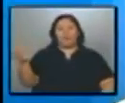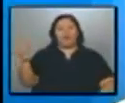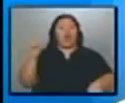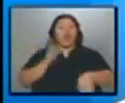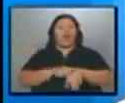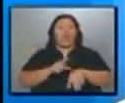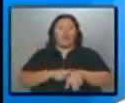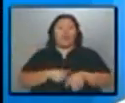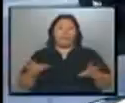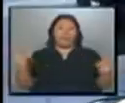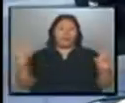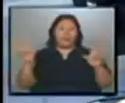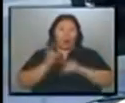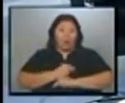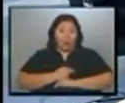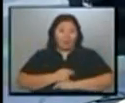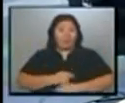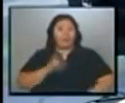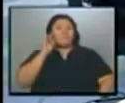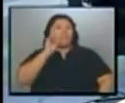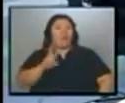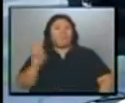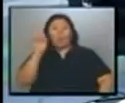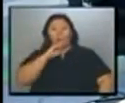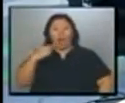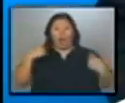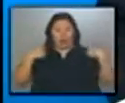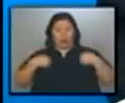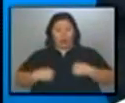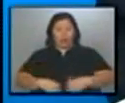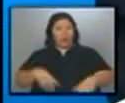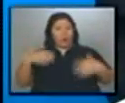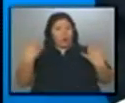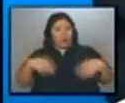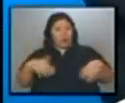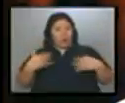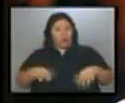¿Vieron el escote que tenía? ¿Eh? Impresionante el escote. Impresionante. Mira qué detalle. Bueno.